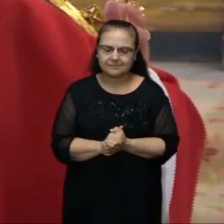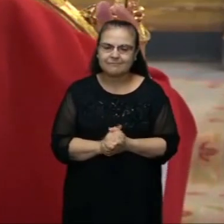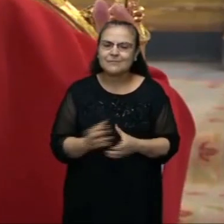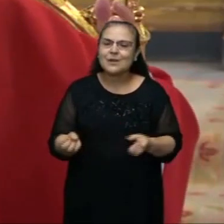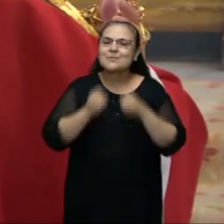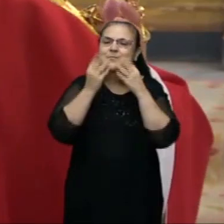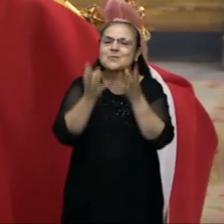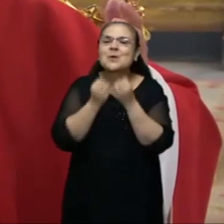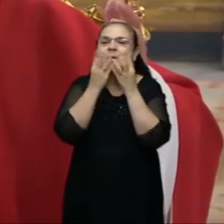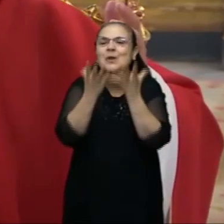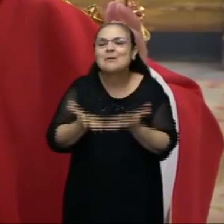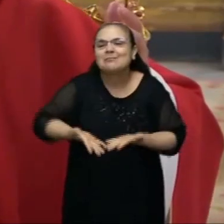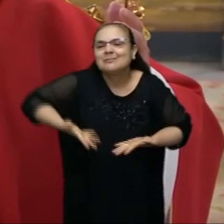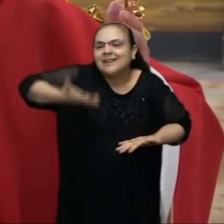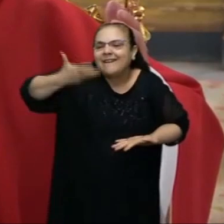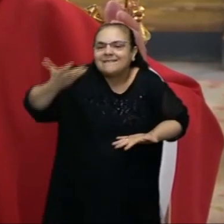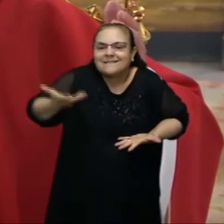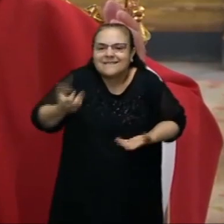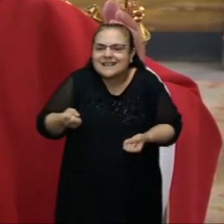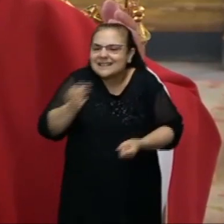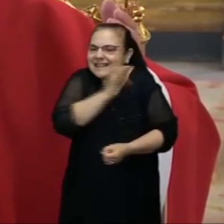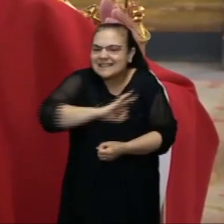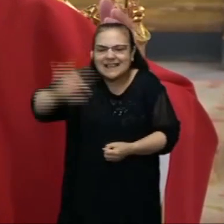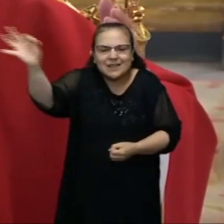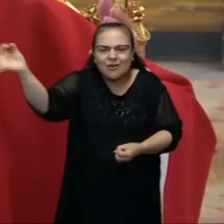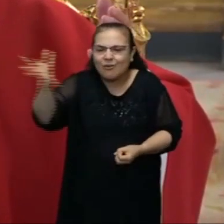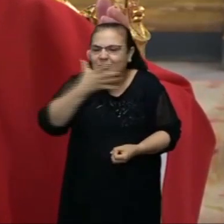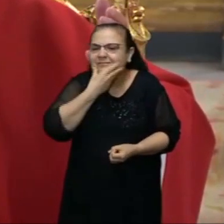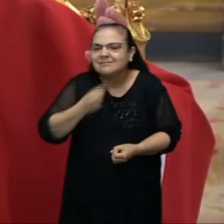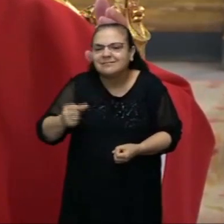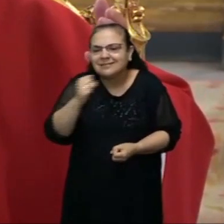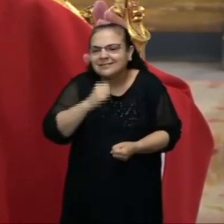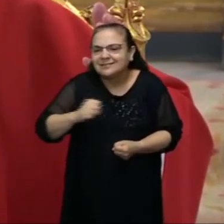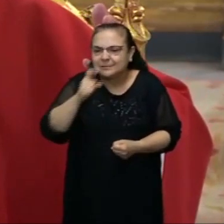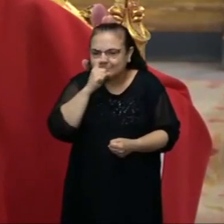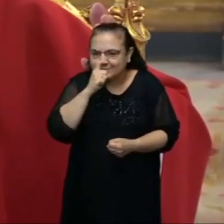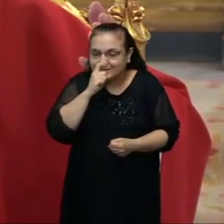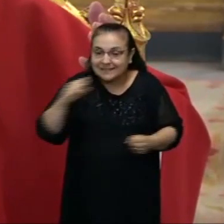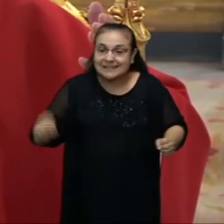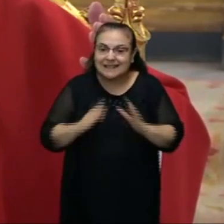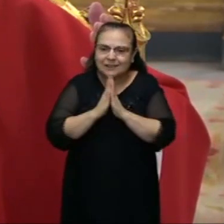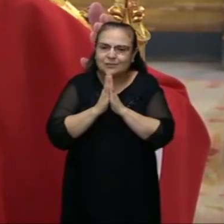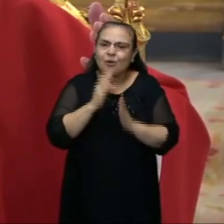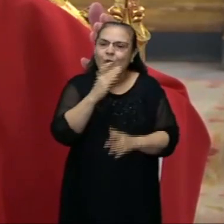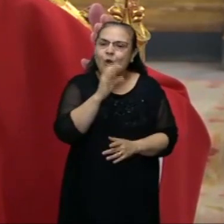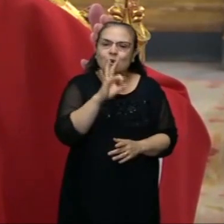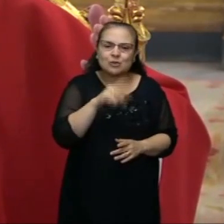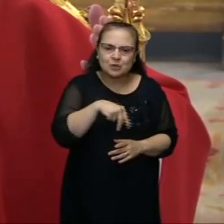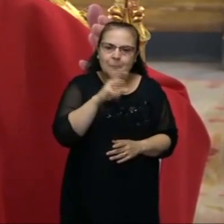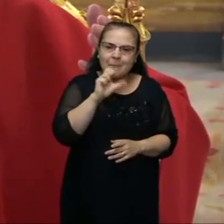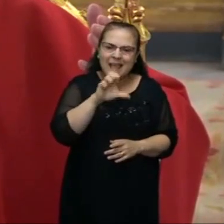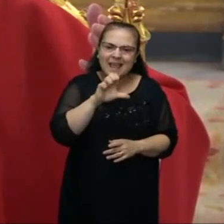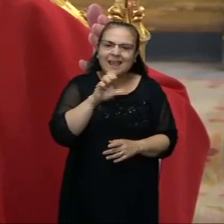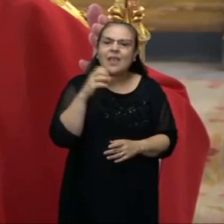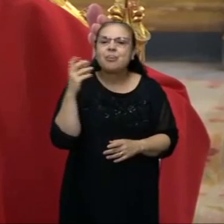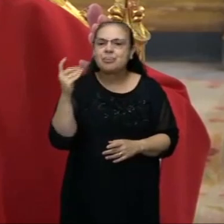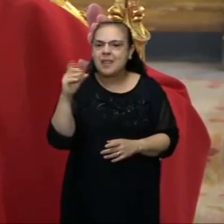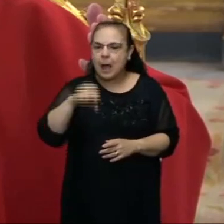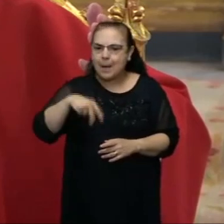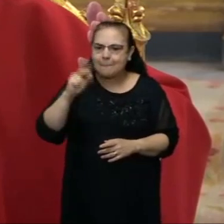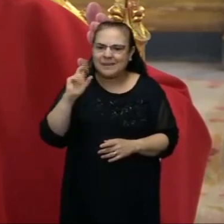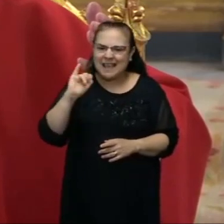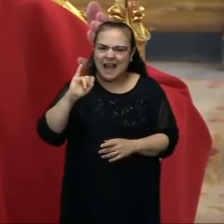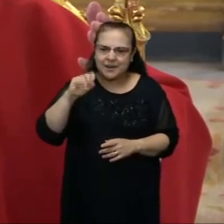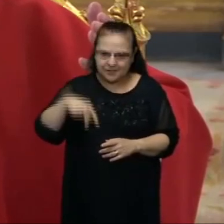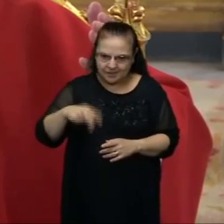Proclame tu grandeza, Señor, la admirable memoria de tus santos Cosme y Damián, porque a